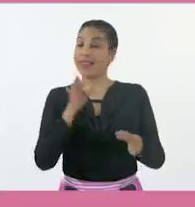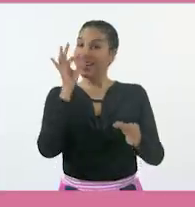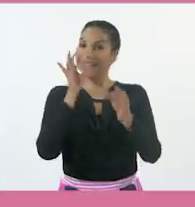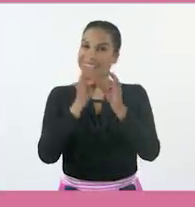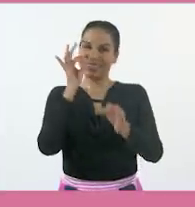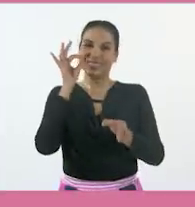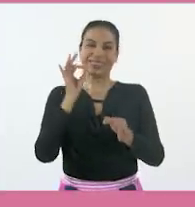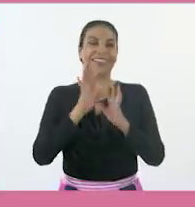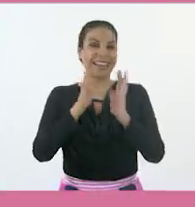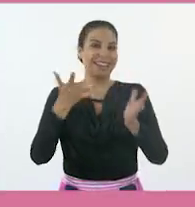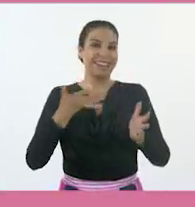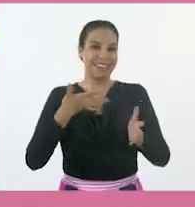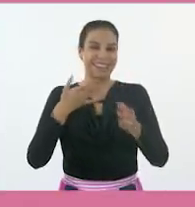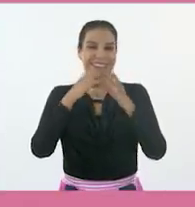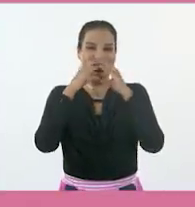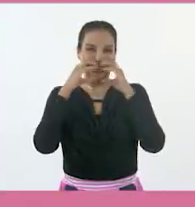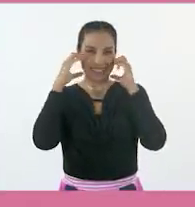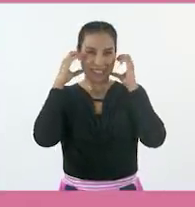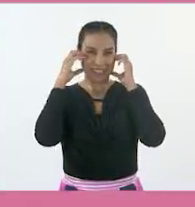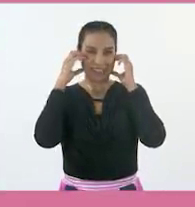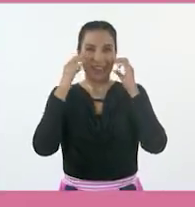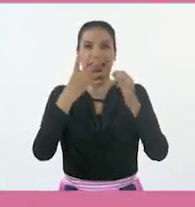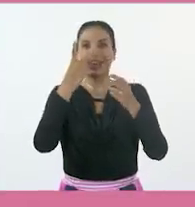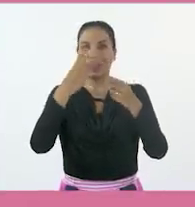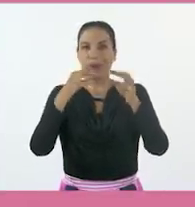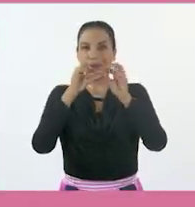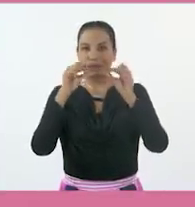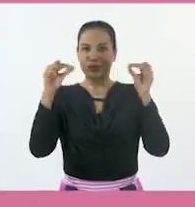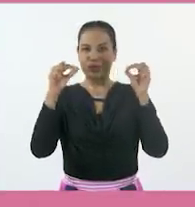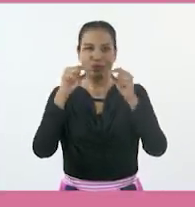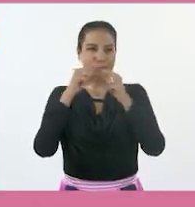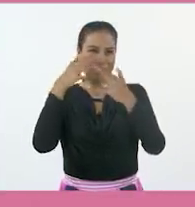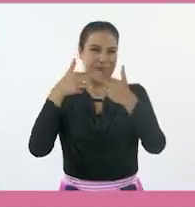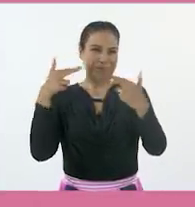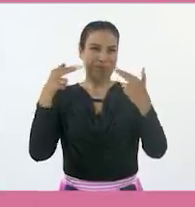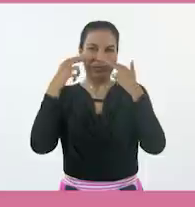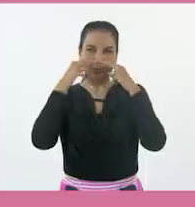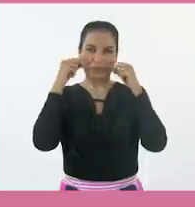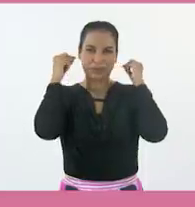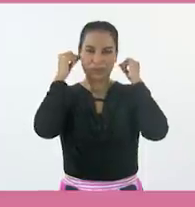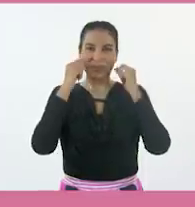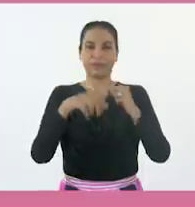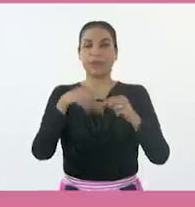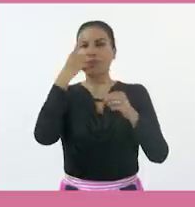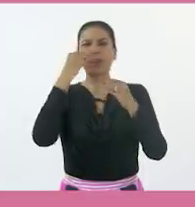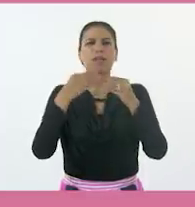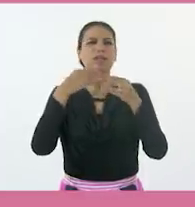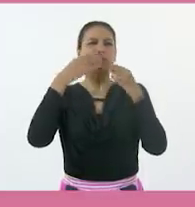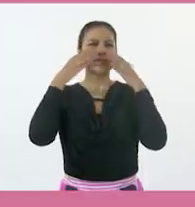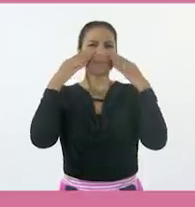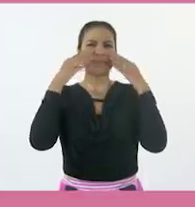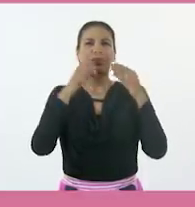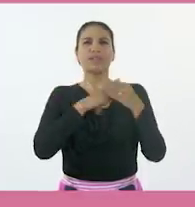¡Listo! Ya tienes un cubrebocas con dos pares de cuerdas. Para